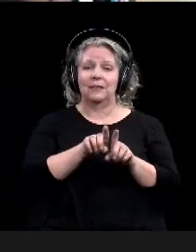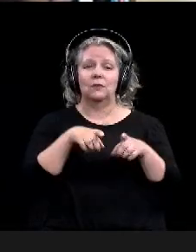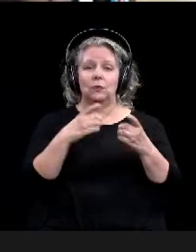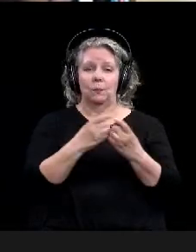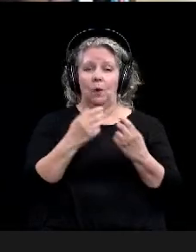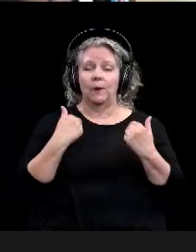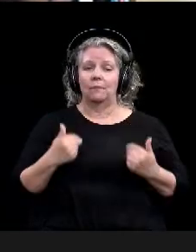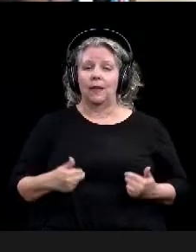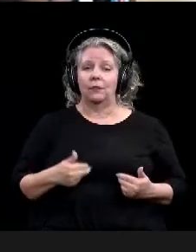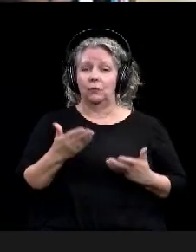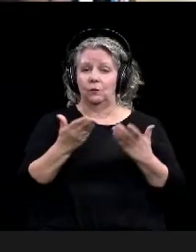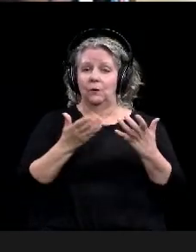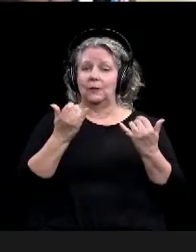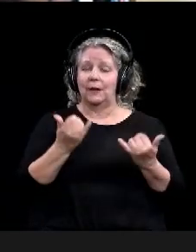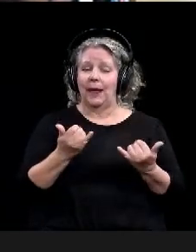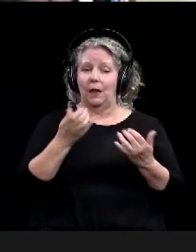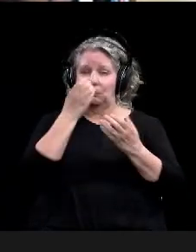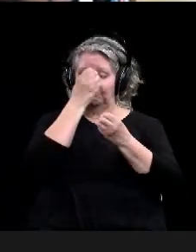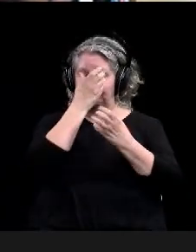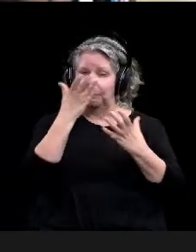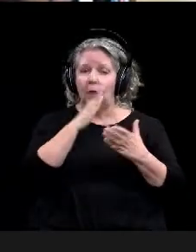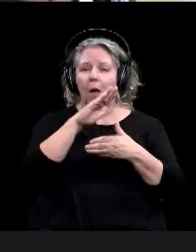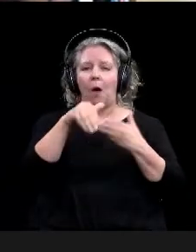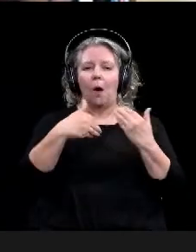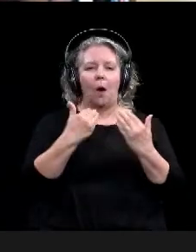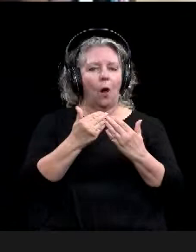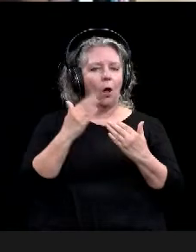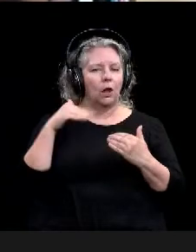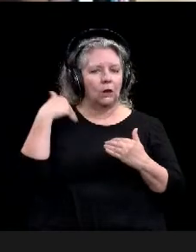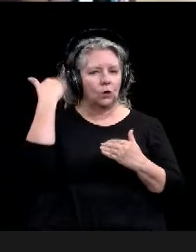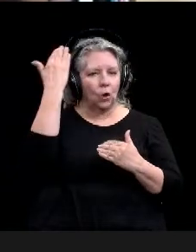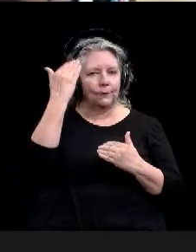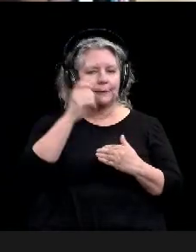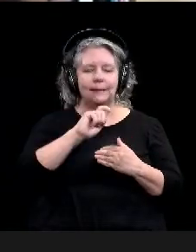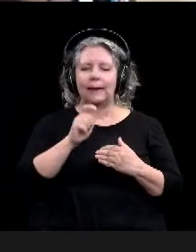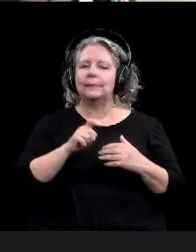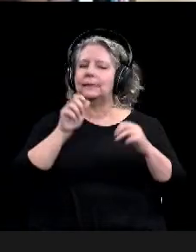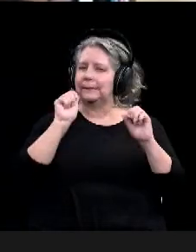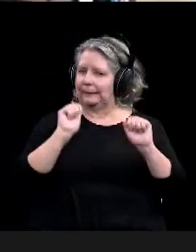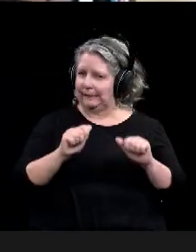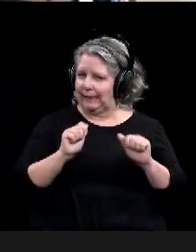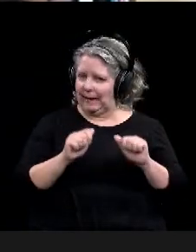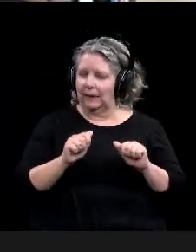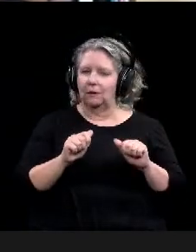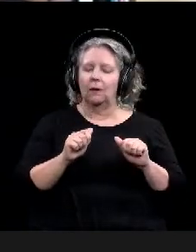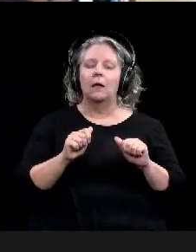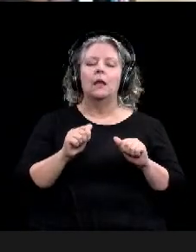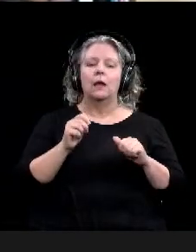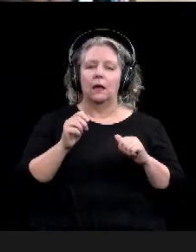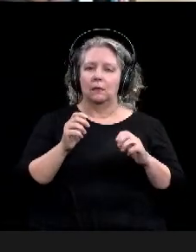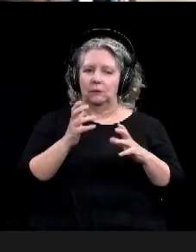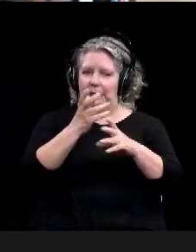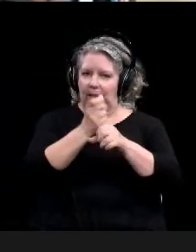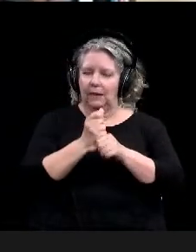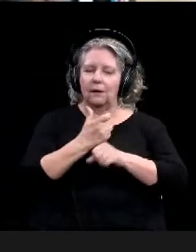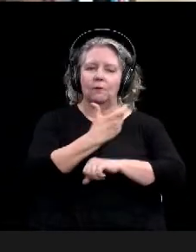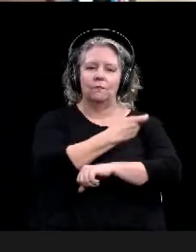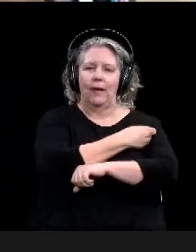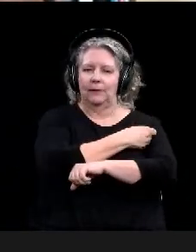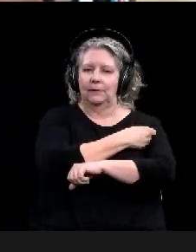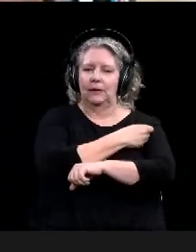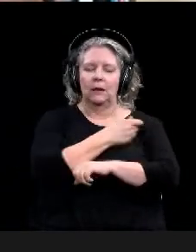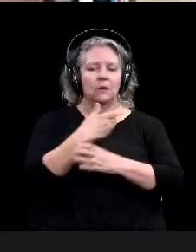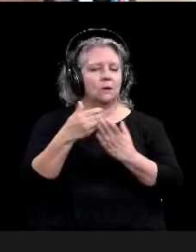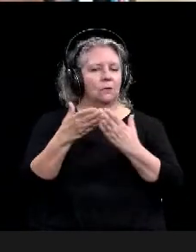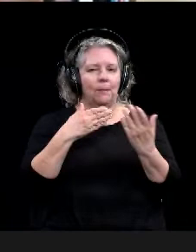en texas estarán elegibles para la vacuna del cobe 19 no importa la